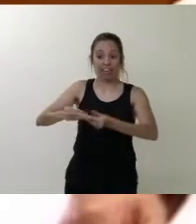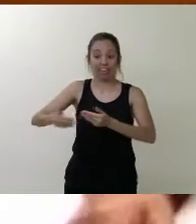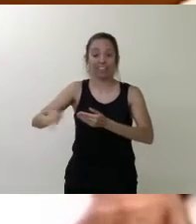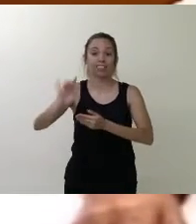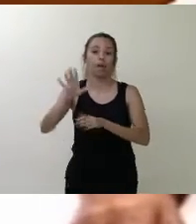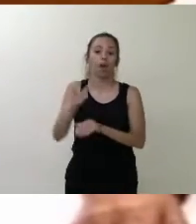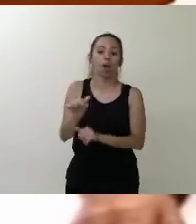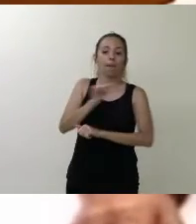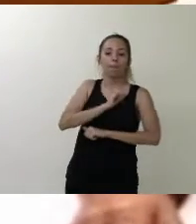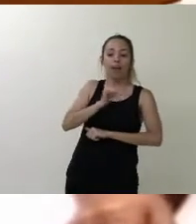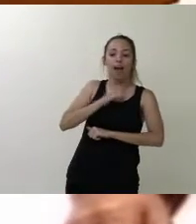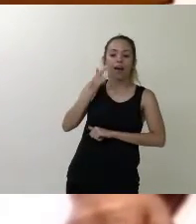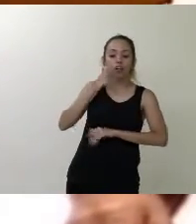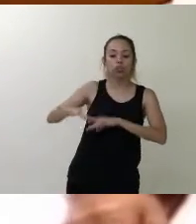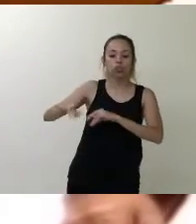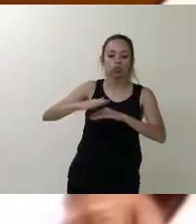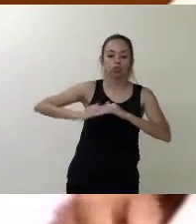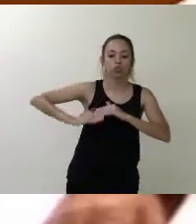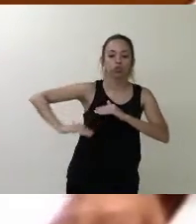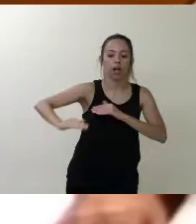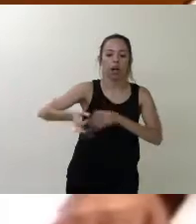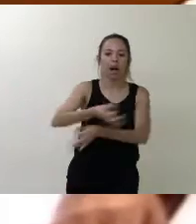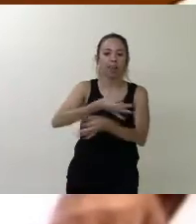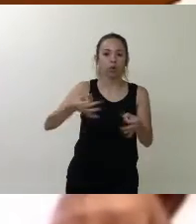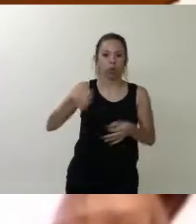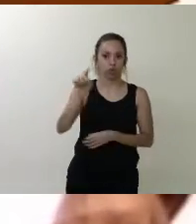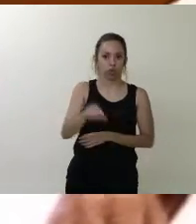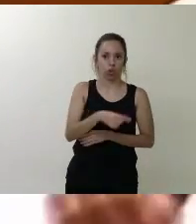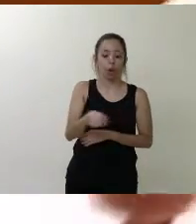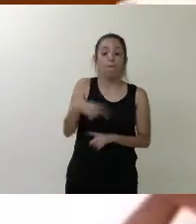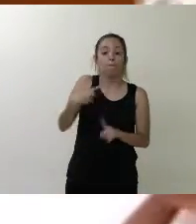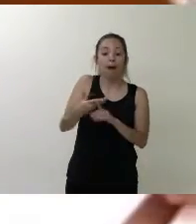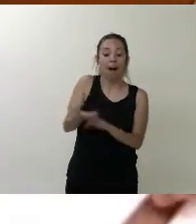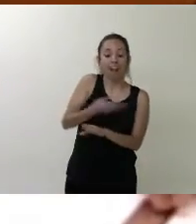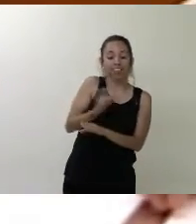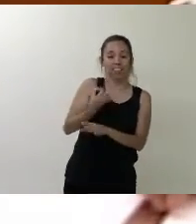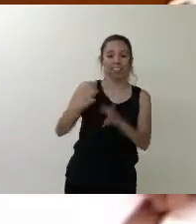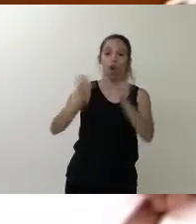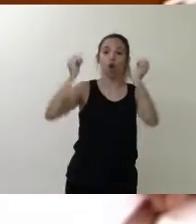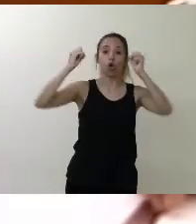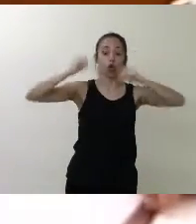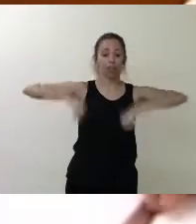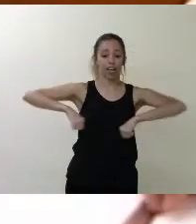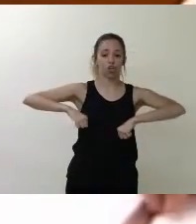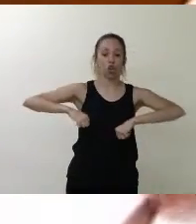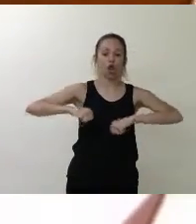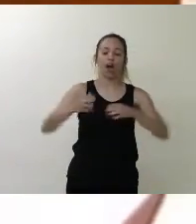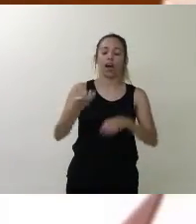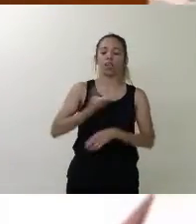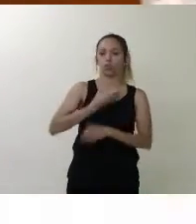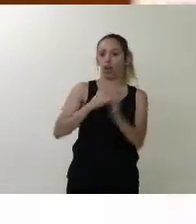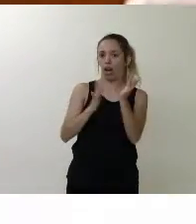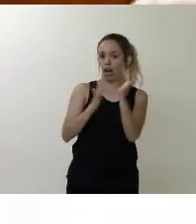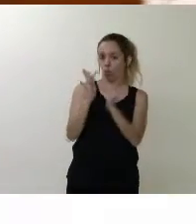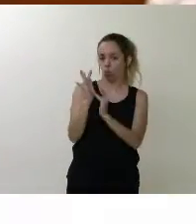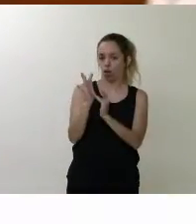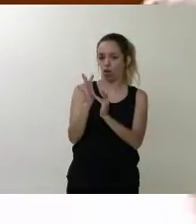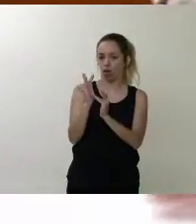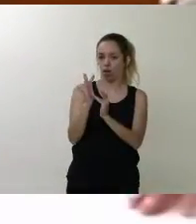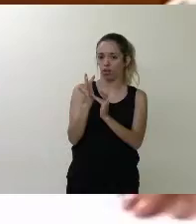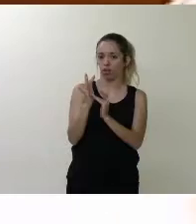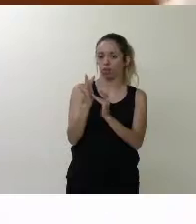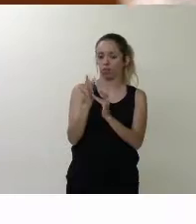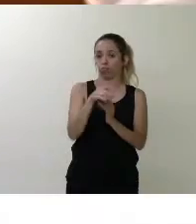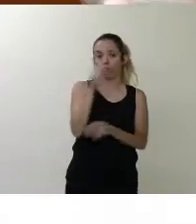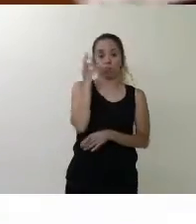terrenos necesarios para su ejecución, así como a la formalización de un convenio con el Ayuntamiento de La Laguna.